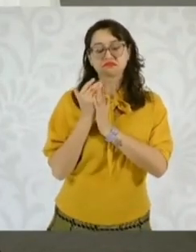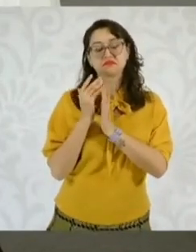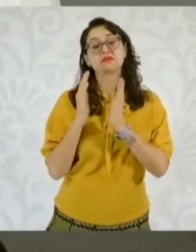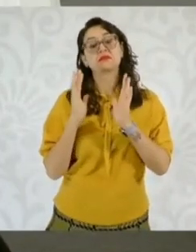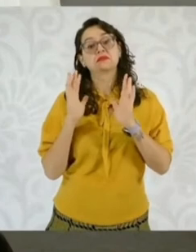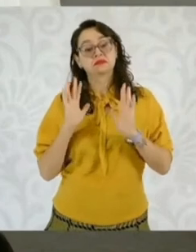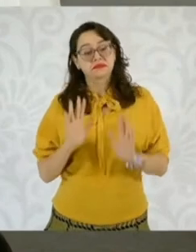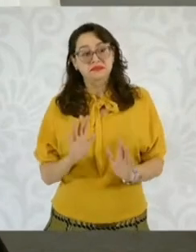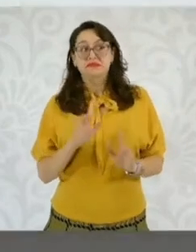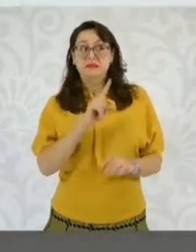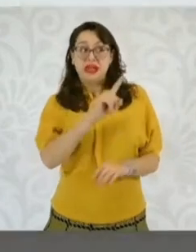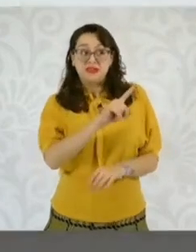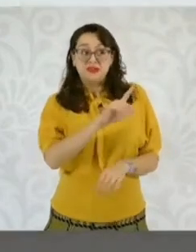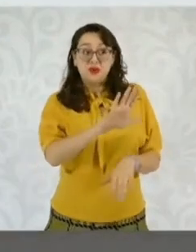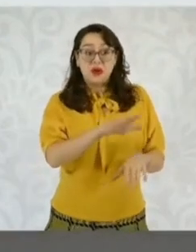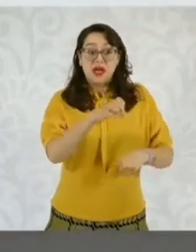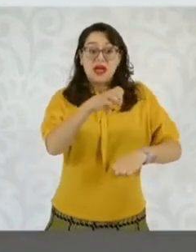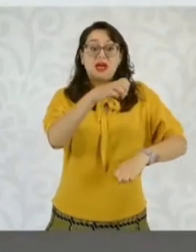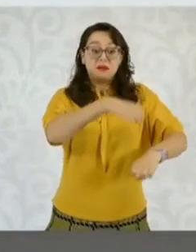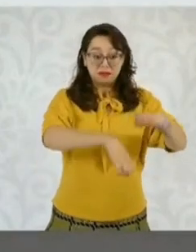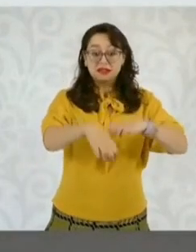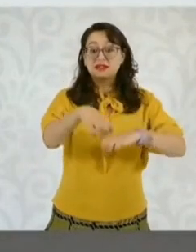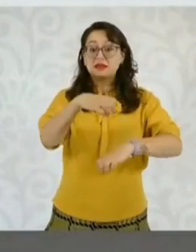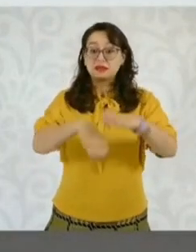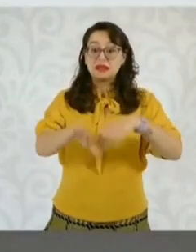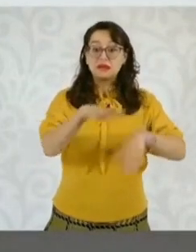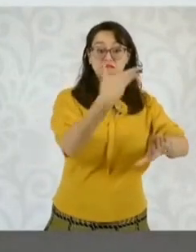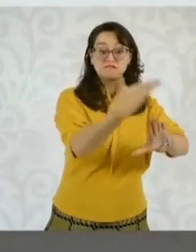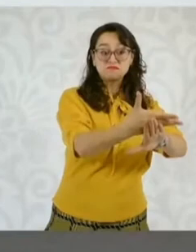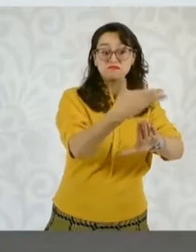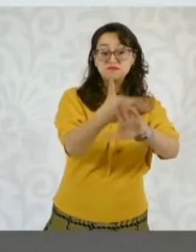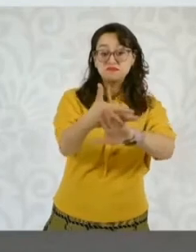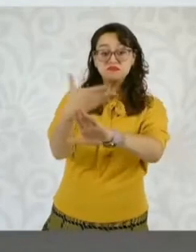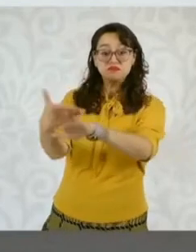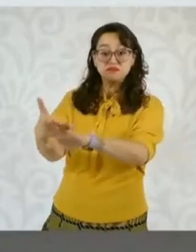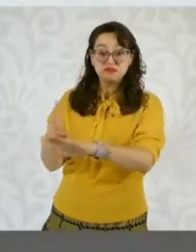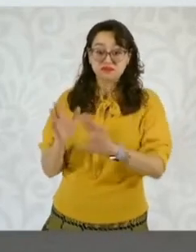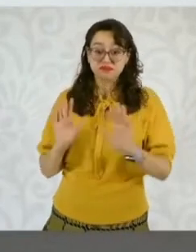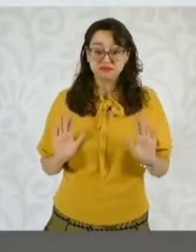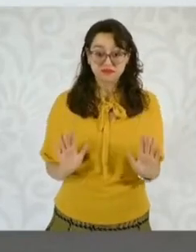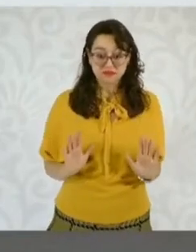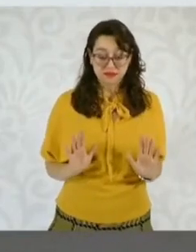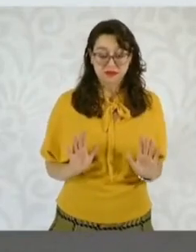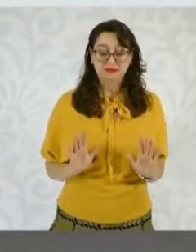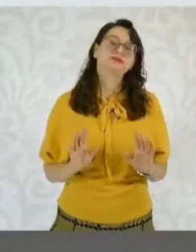dije, que México es el principal exportador de productos finales como autos,